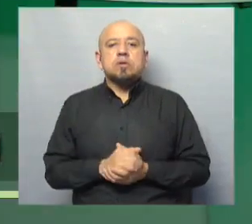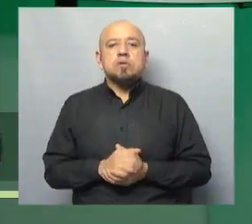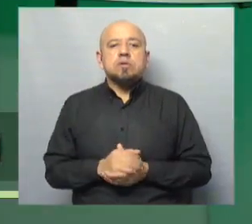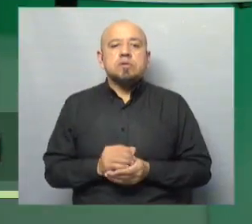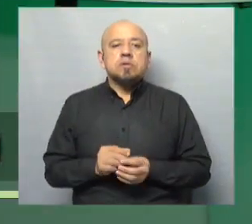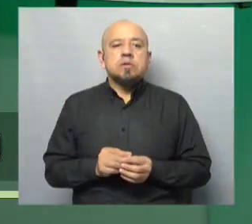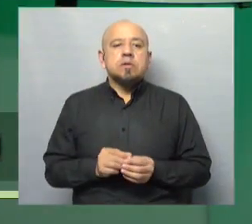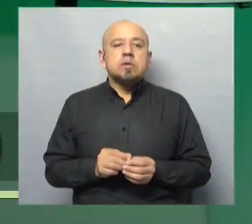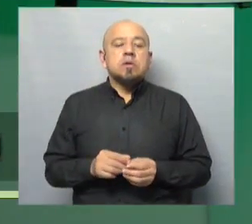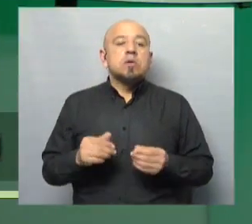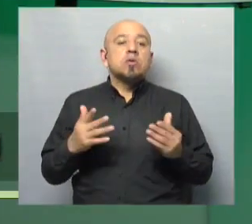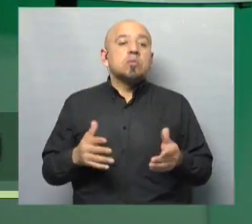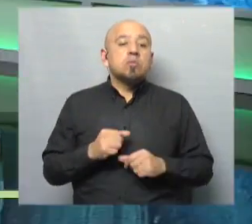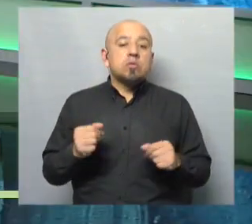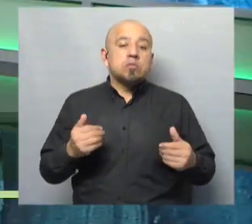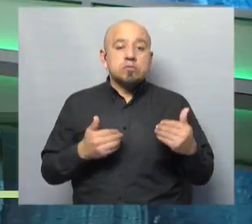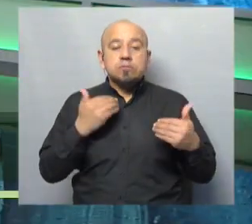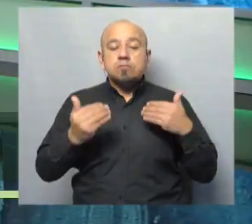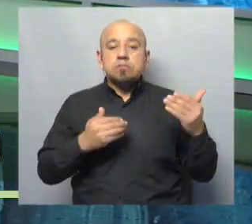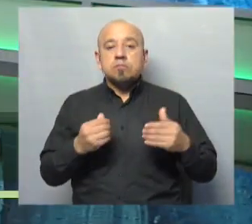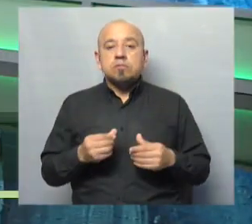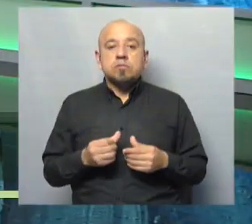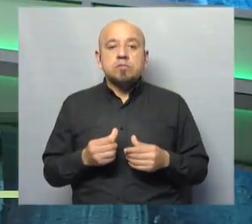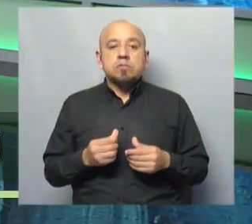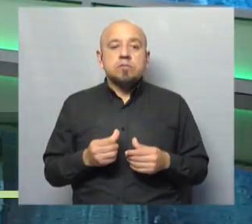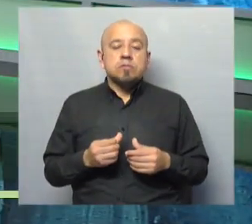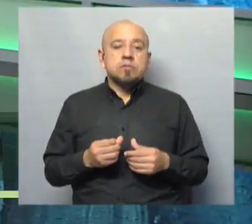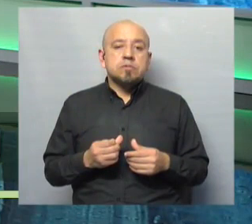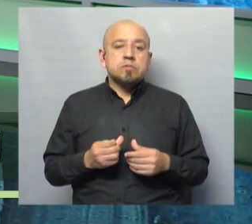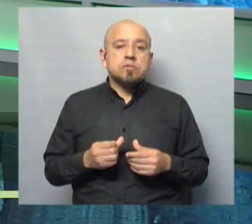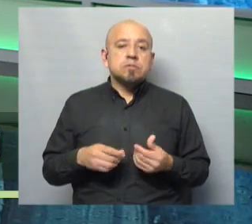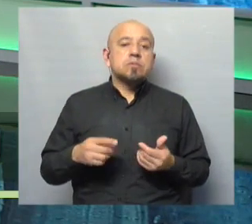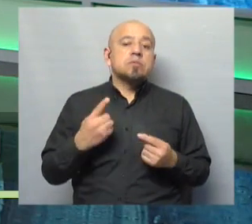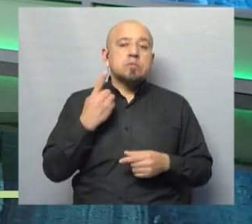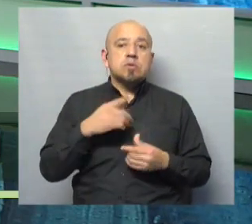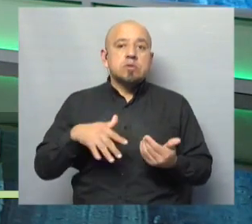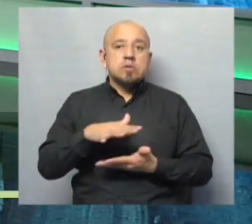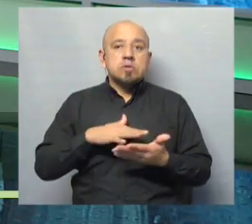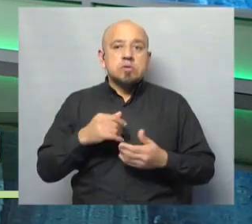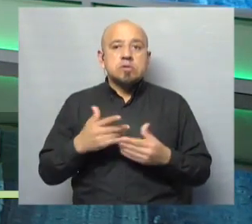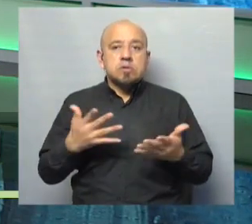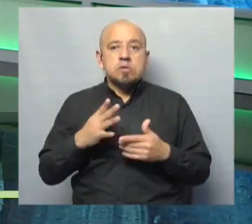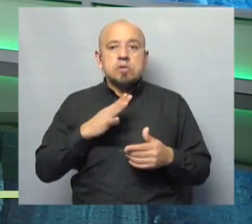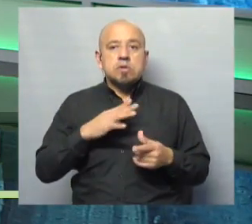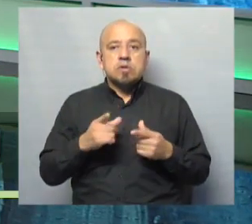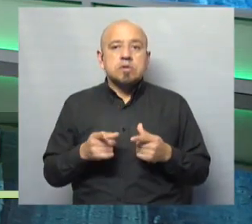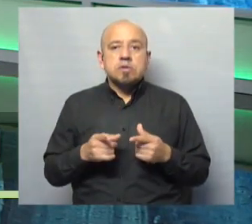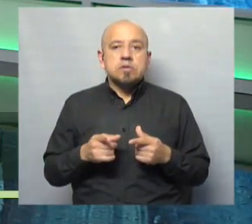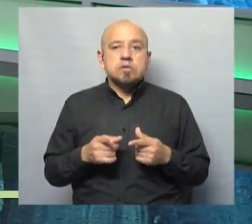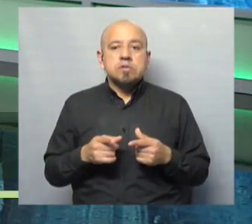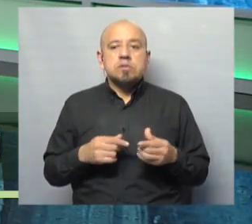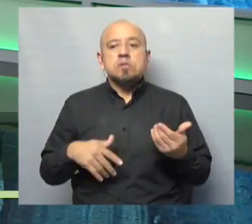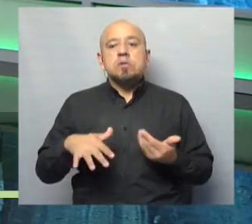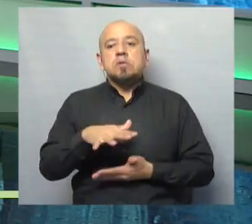hacia adelante en proyección diga bueno bien primero la situación actual digamos es que tenemos una